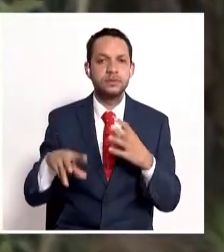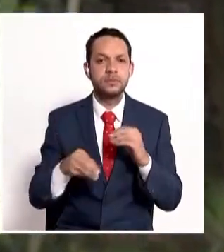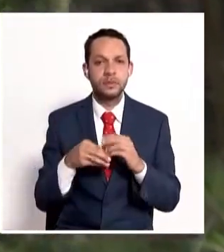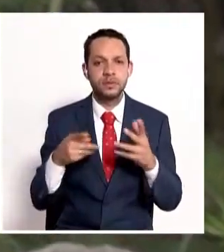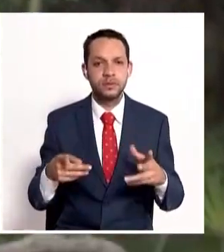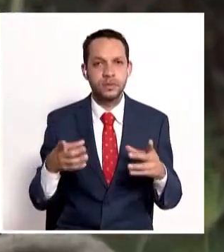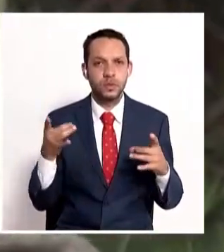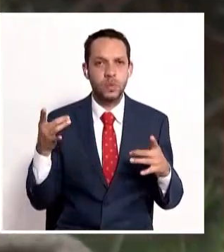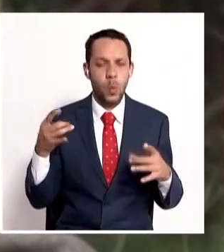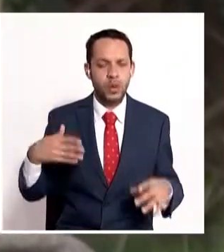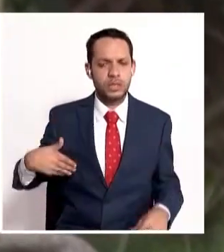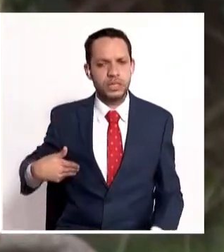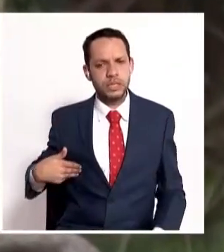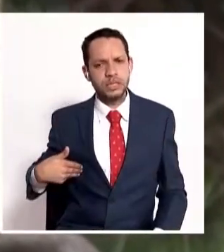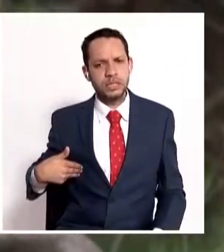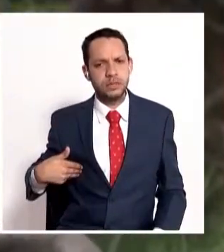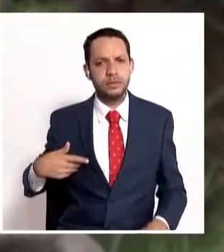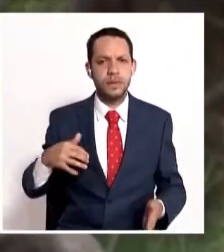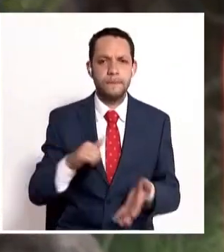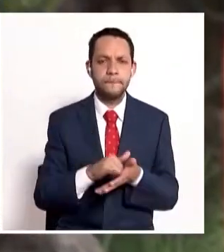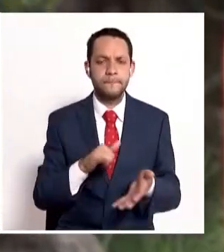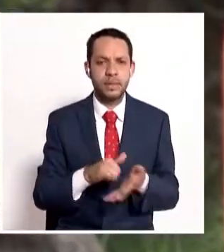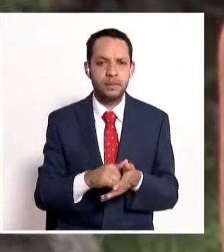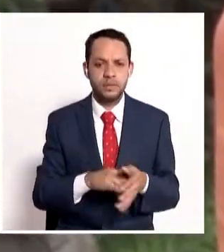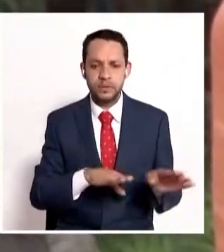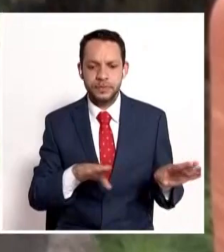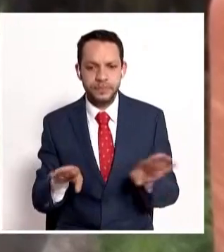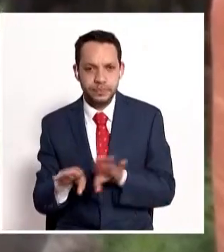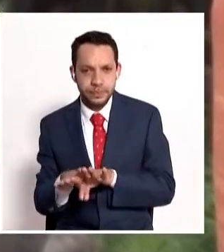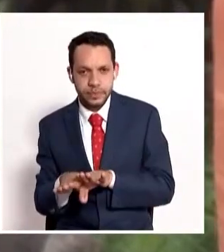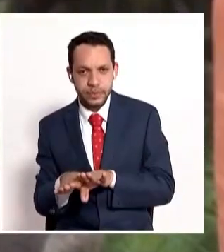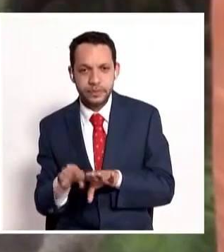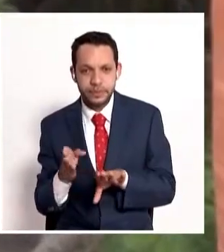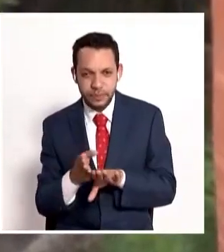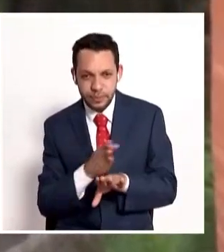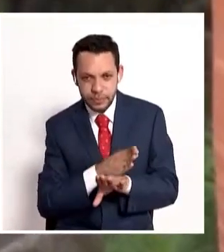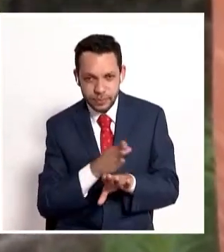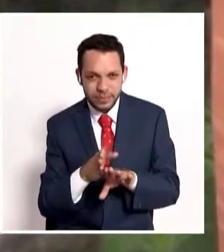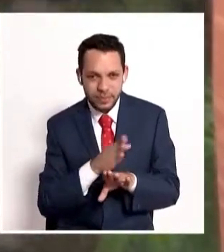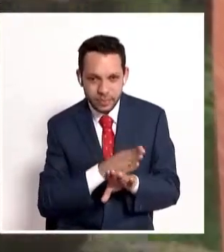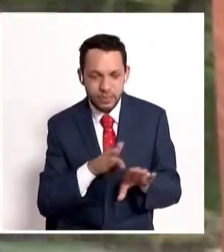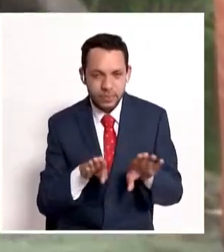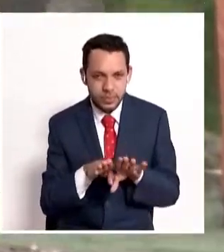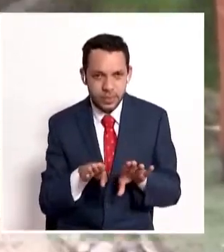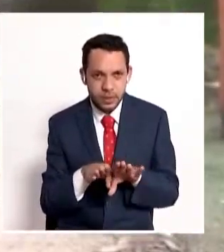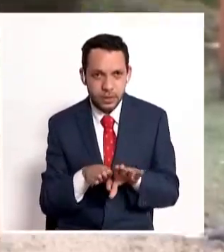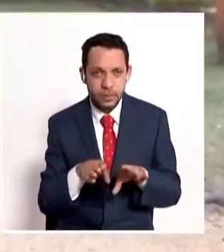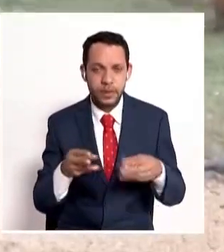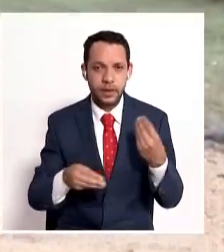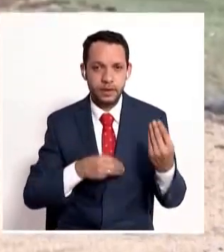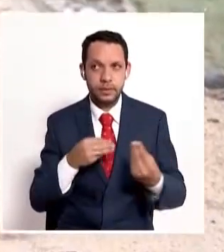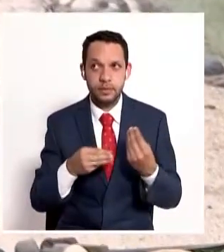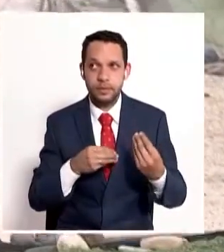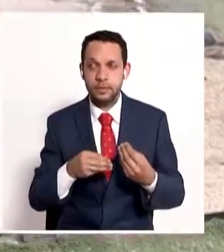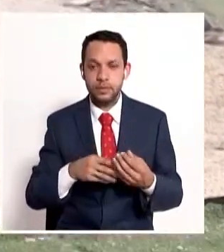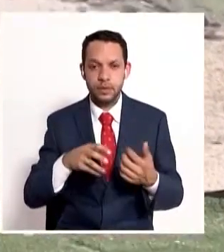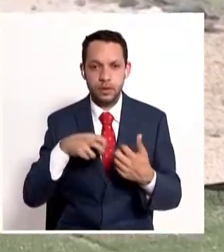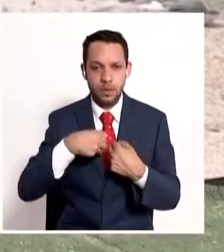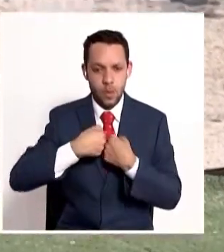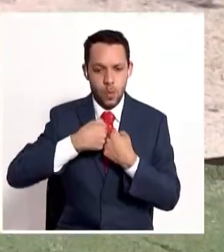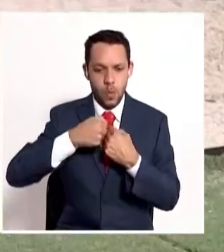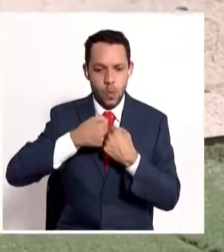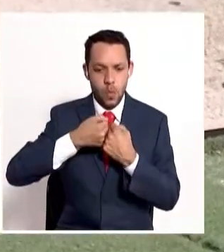encontrar los dolores es muy similar al estiramiento de los isquiotibiales simplemente flexiona mos las rodillas